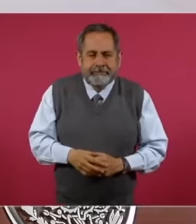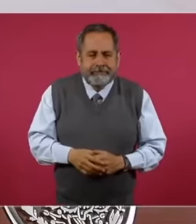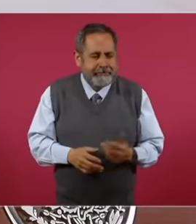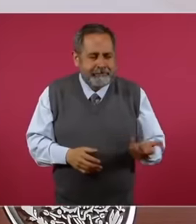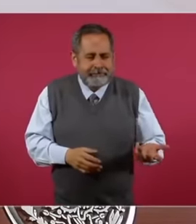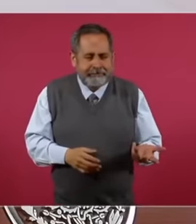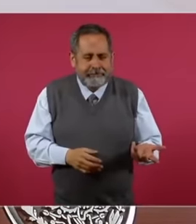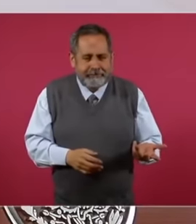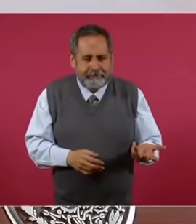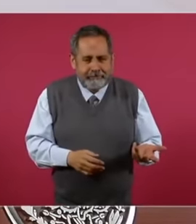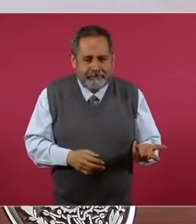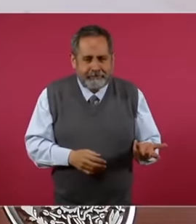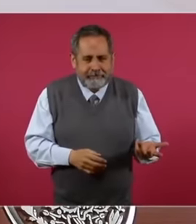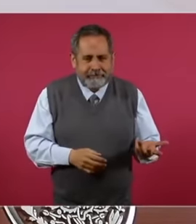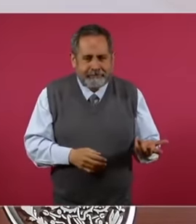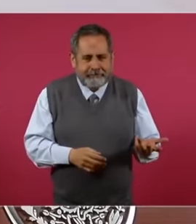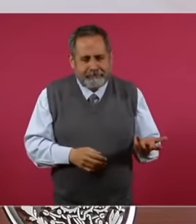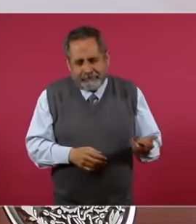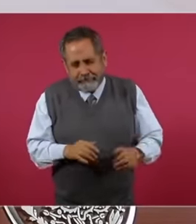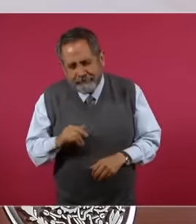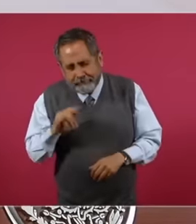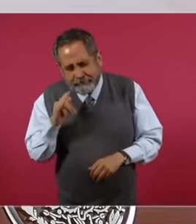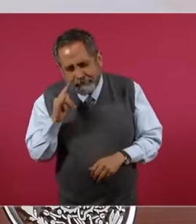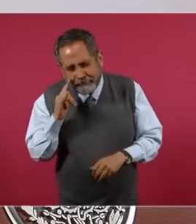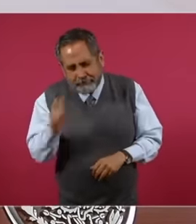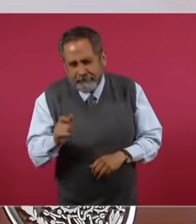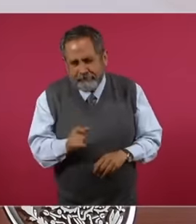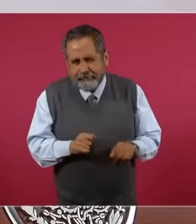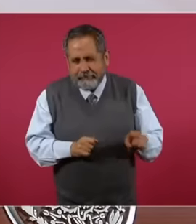es muy extraño,